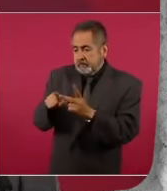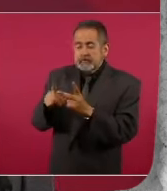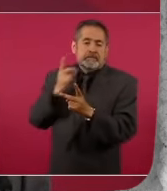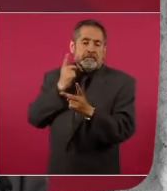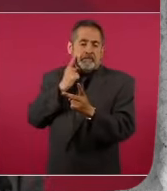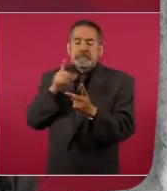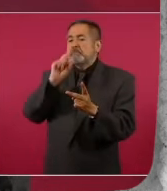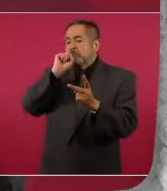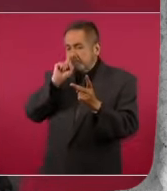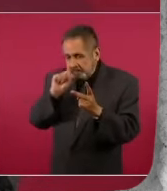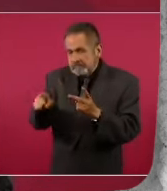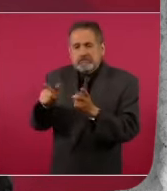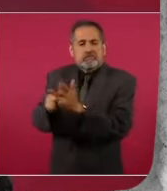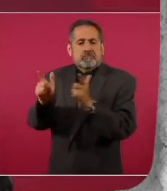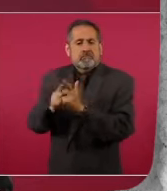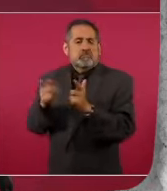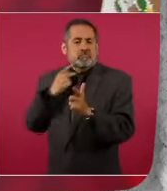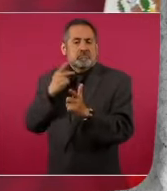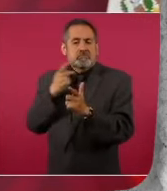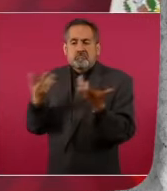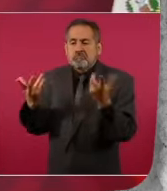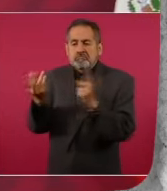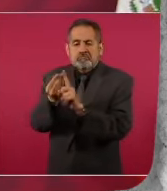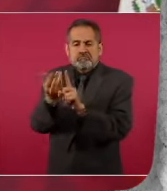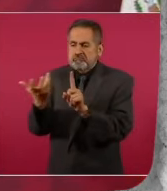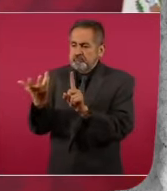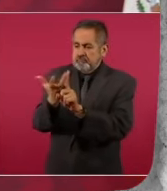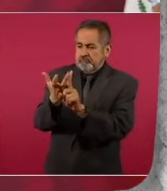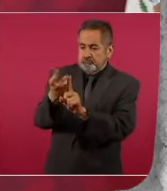por los candidatos al Congreso,